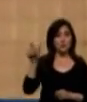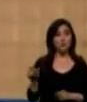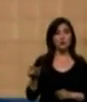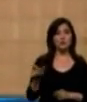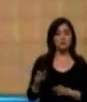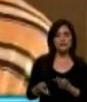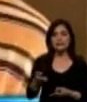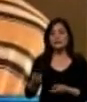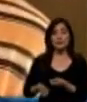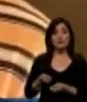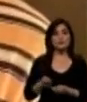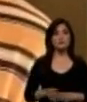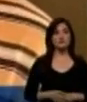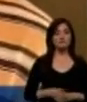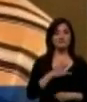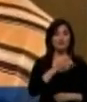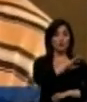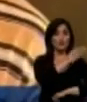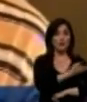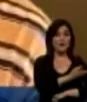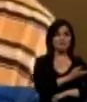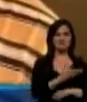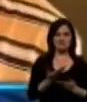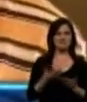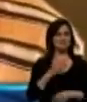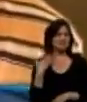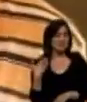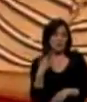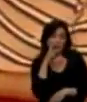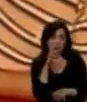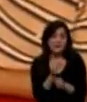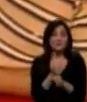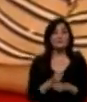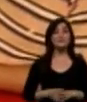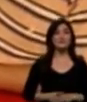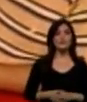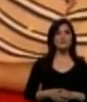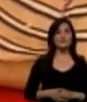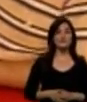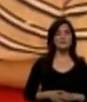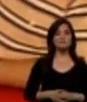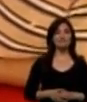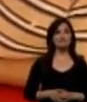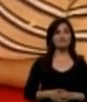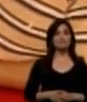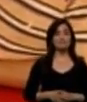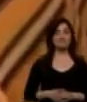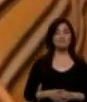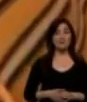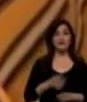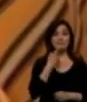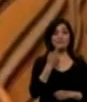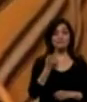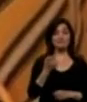este comerciante. Fuerza y gana, porque gana si las tiene, hay que ver si puede hacerlo. Es lo que le desea el nuevo presidente, por quien,